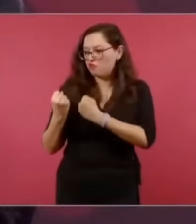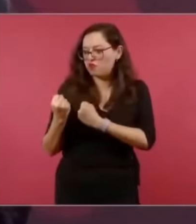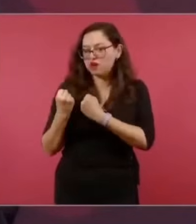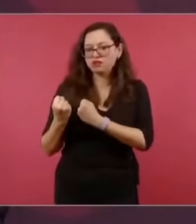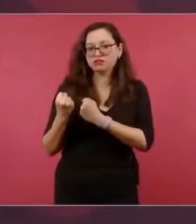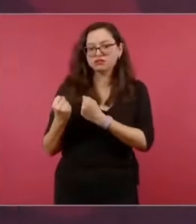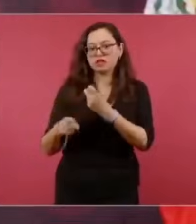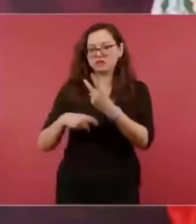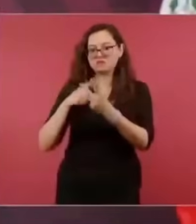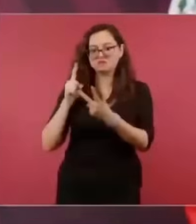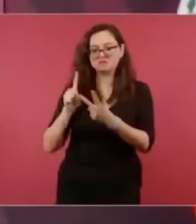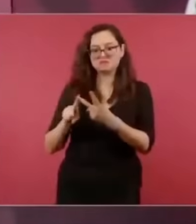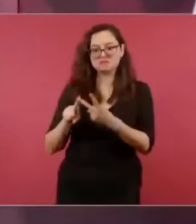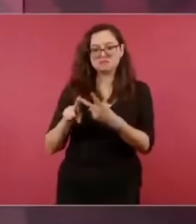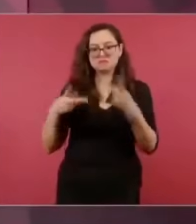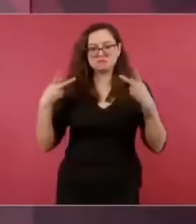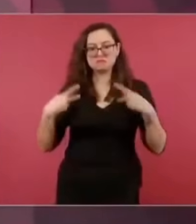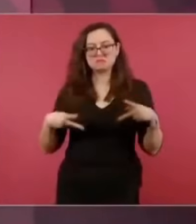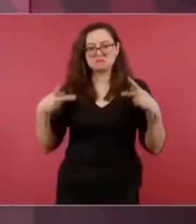nuestro pueblo